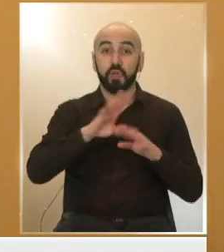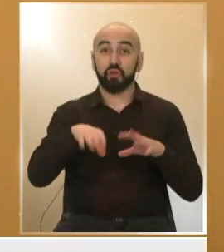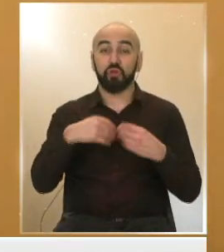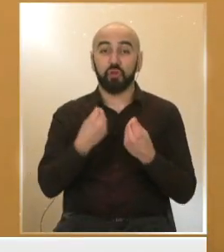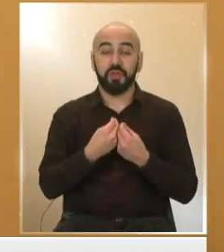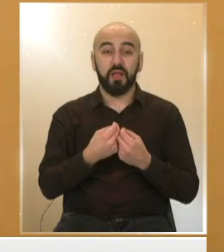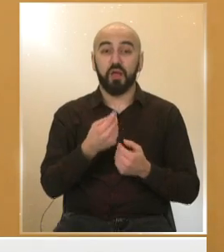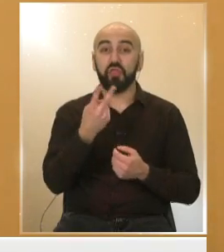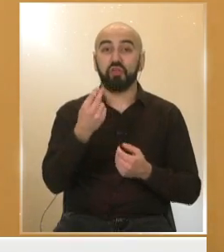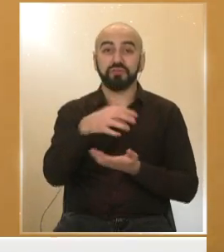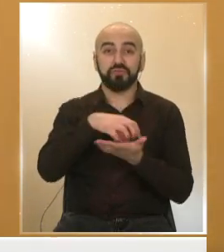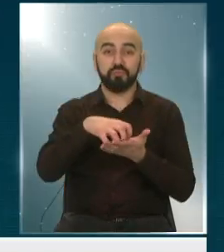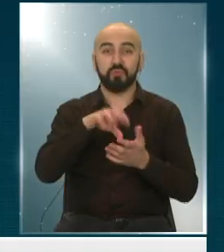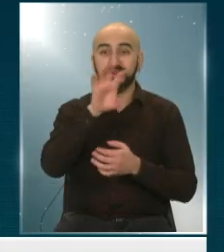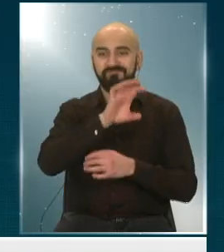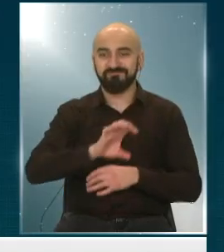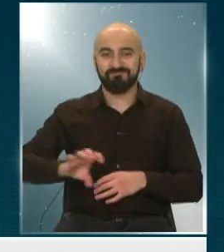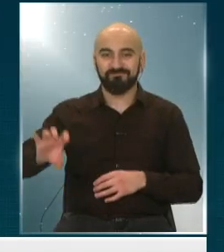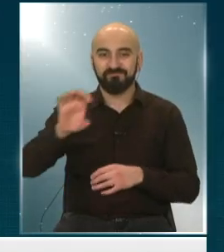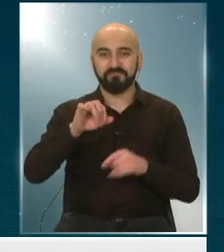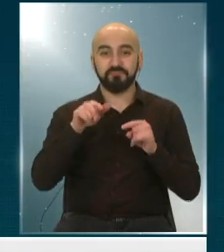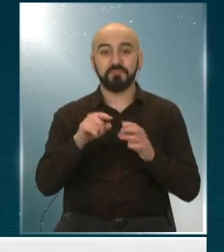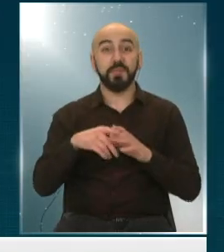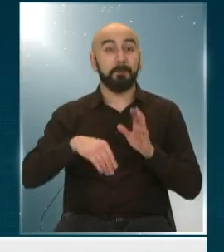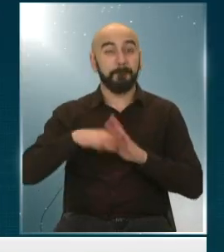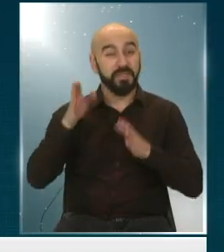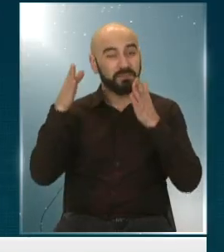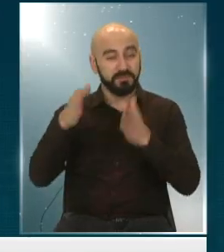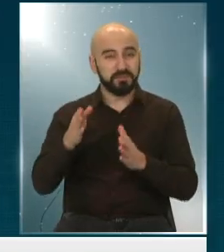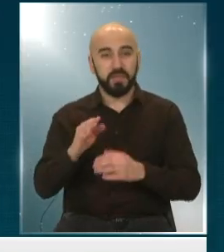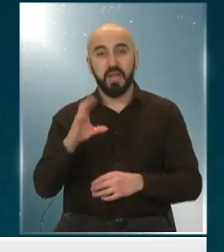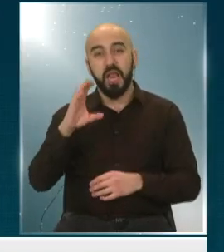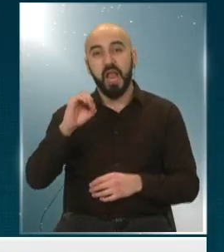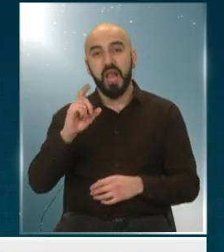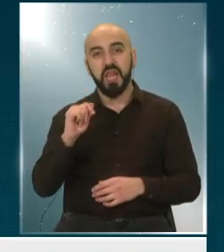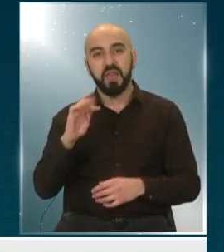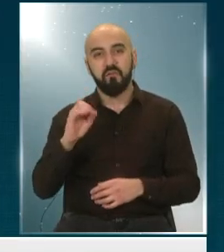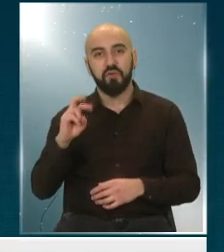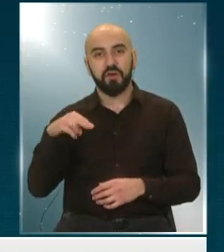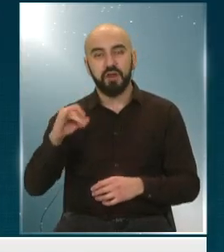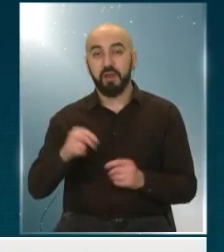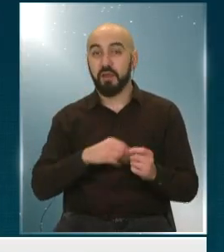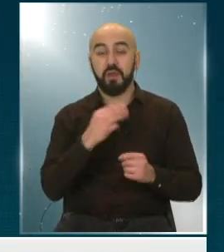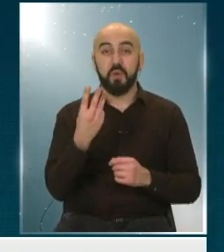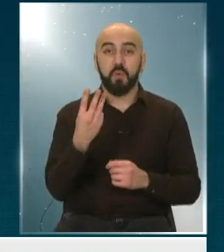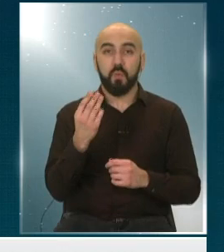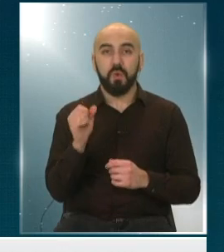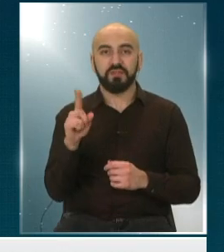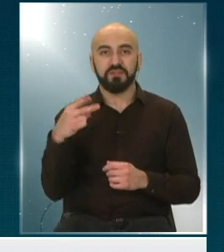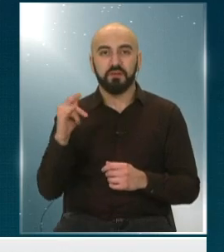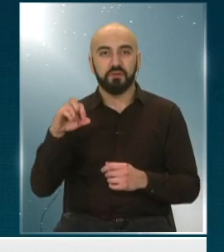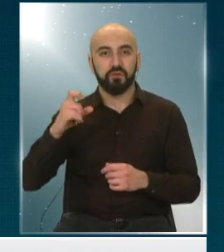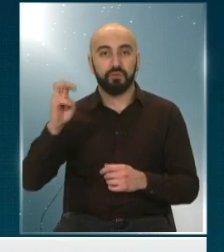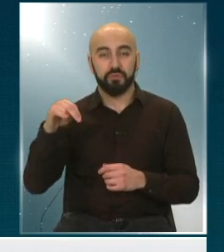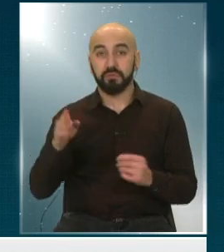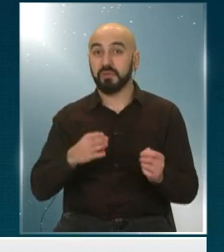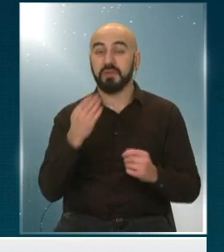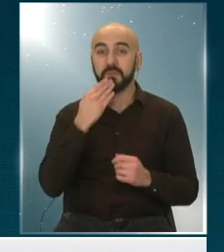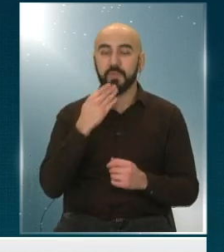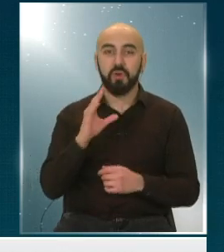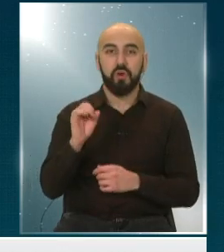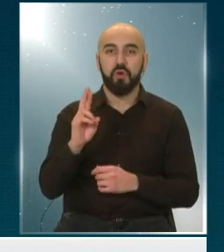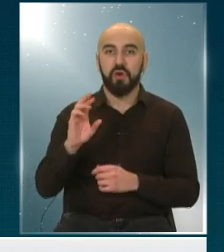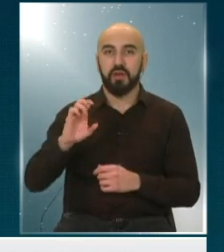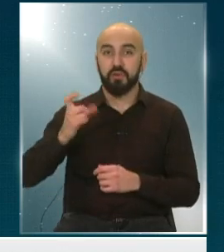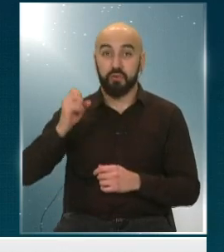país, pero se concentran principalmente en los estados de California, Washington y Oregón, mientras que la mayoría de